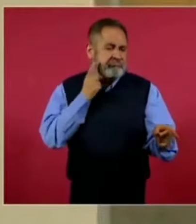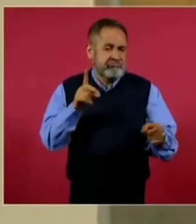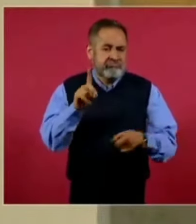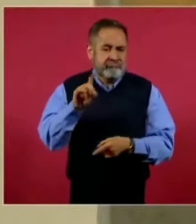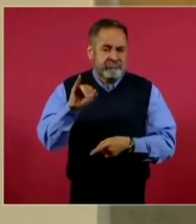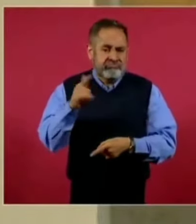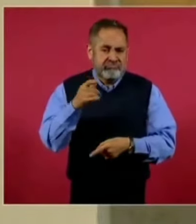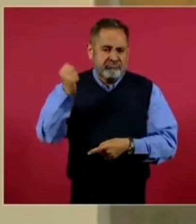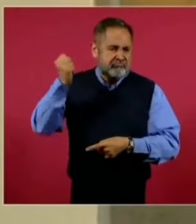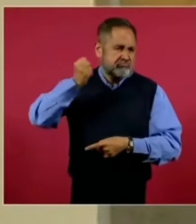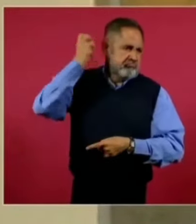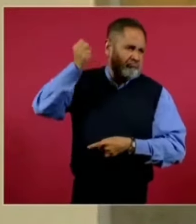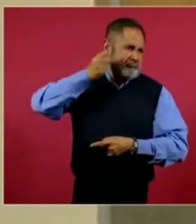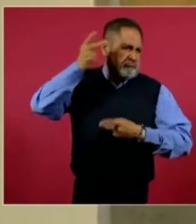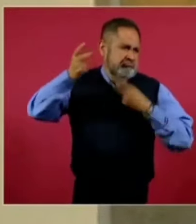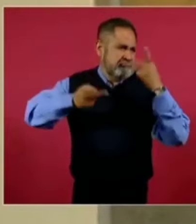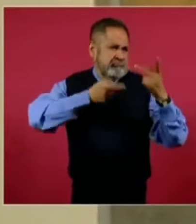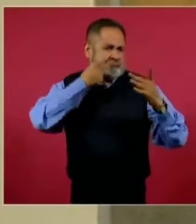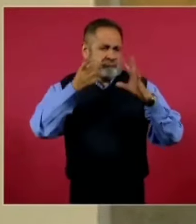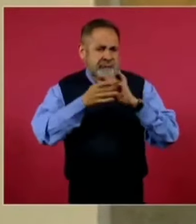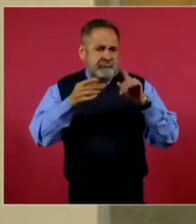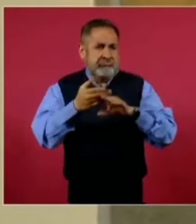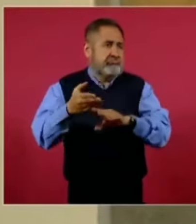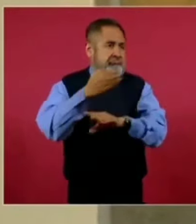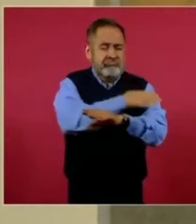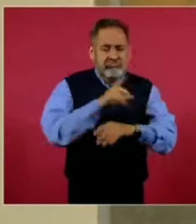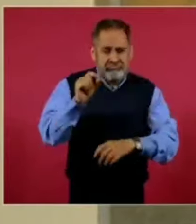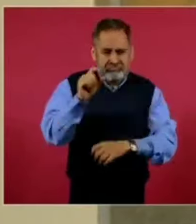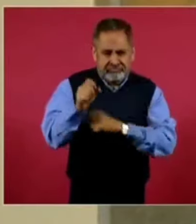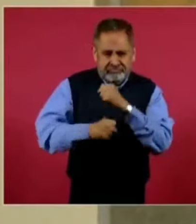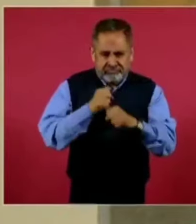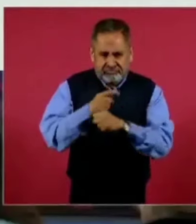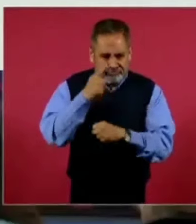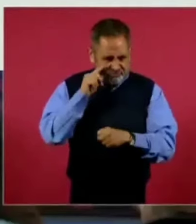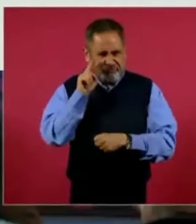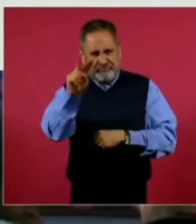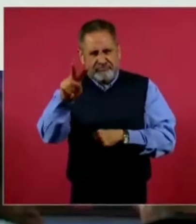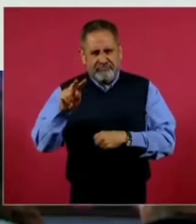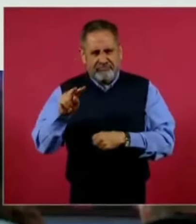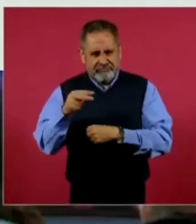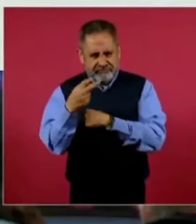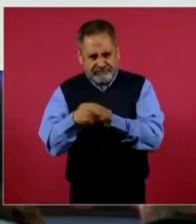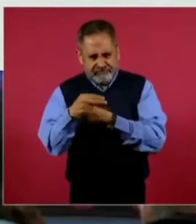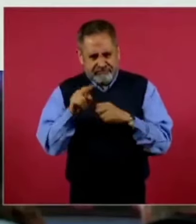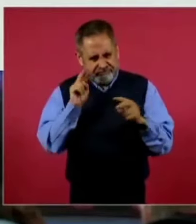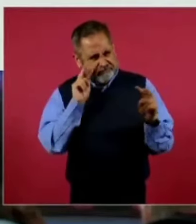orador, hace 20 años, vean ese debate.